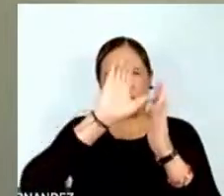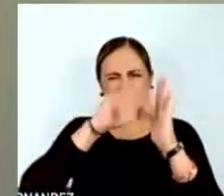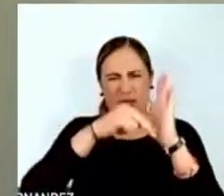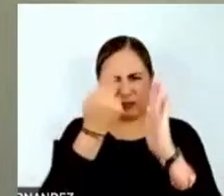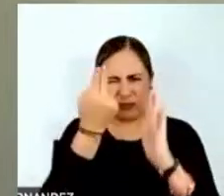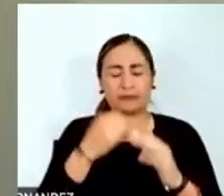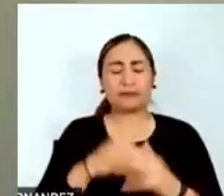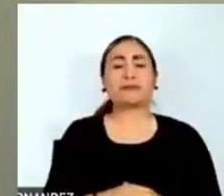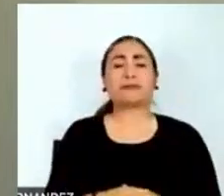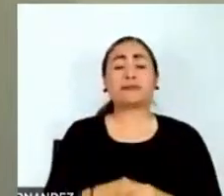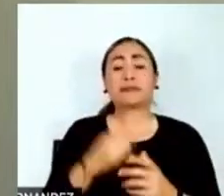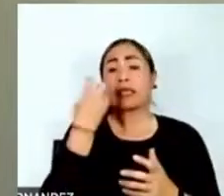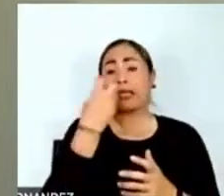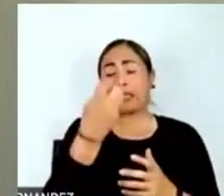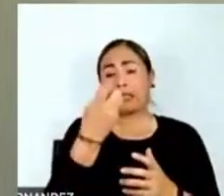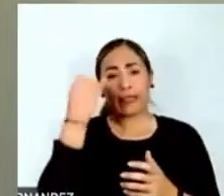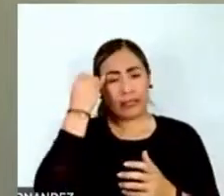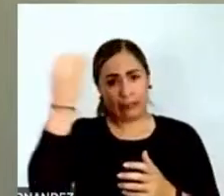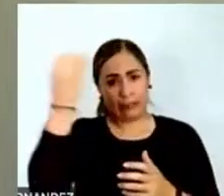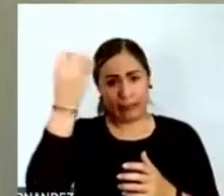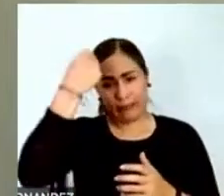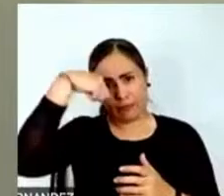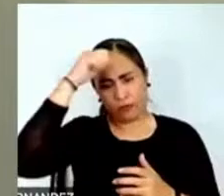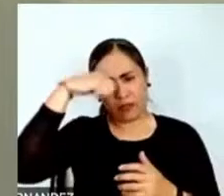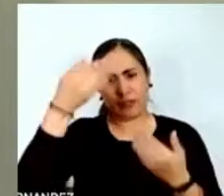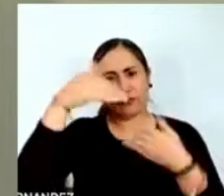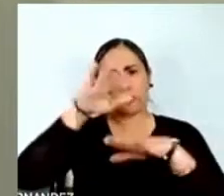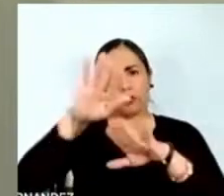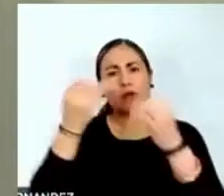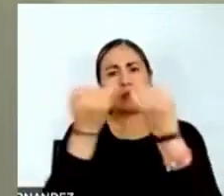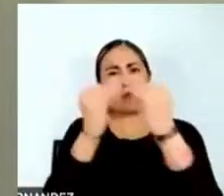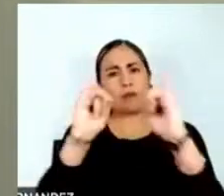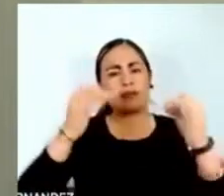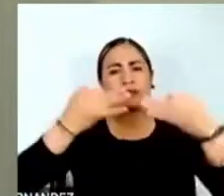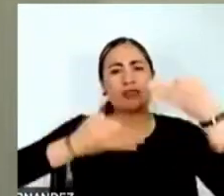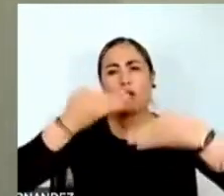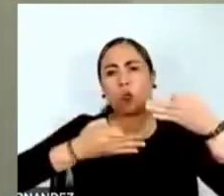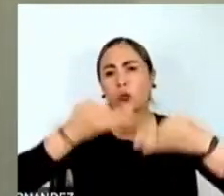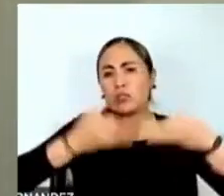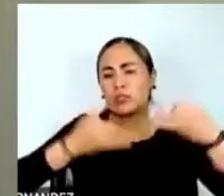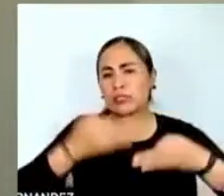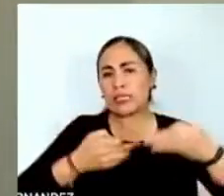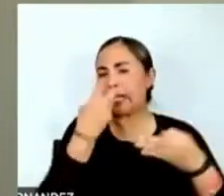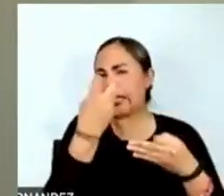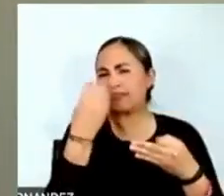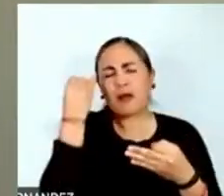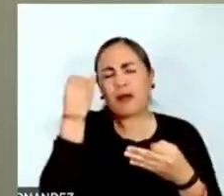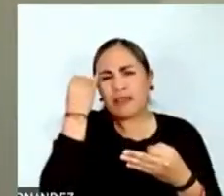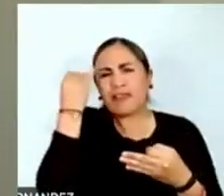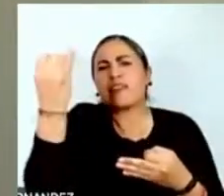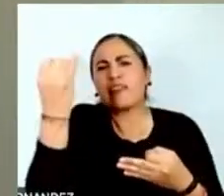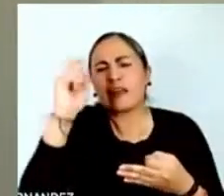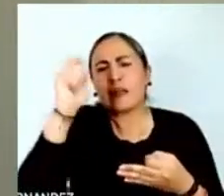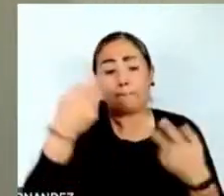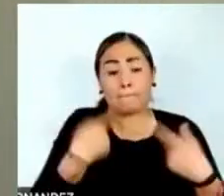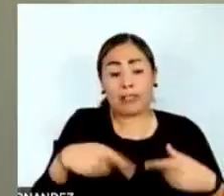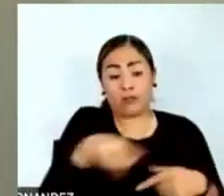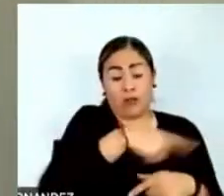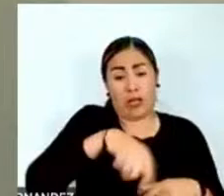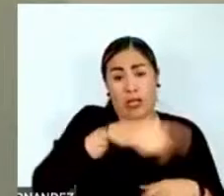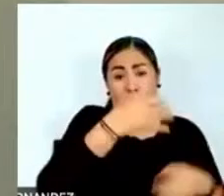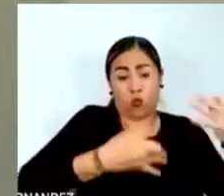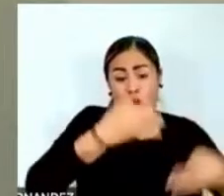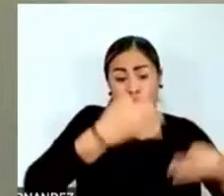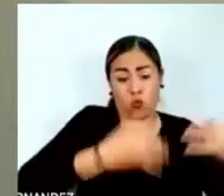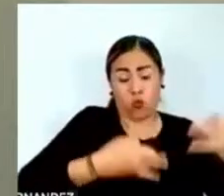sobre la independencia judicial, que es la idea que está simplemente esbozada de que todos los justiciables tienen derecho a ser juzgados por un